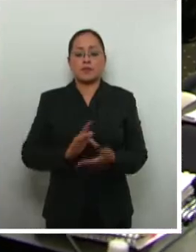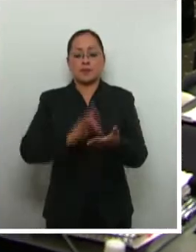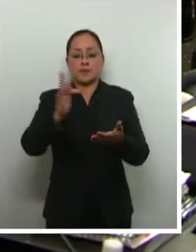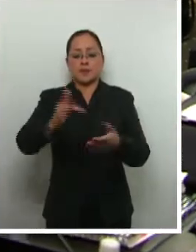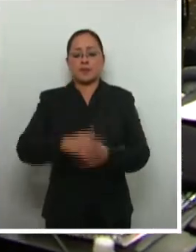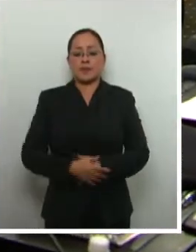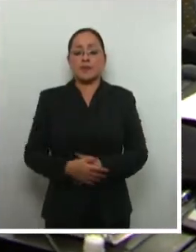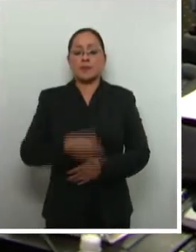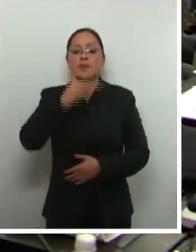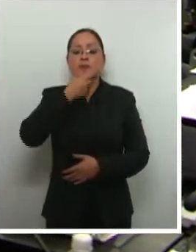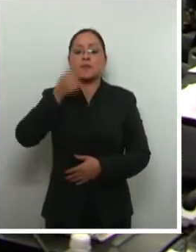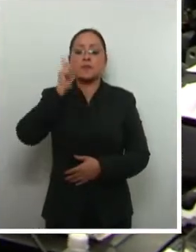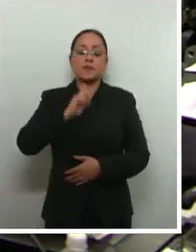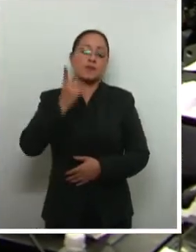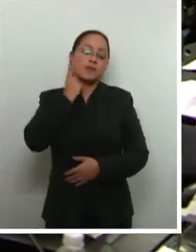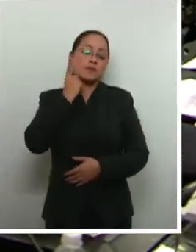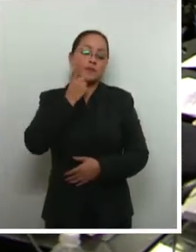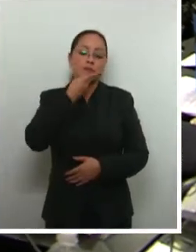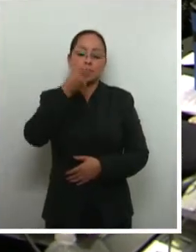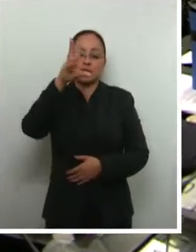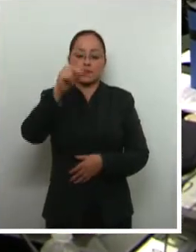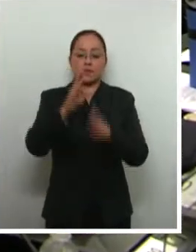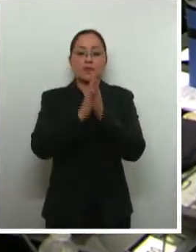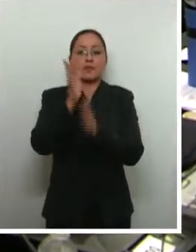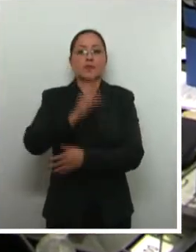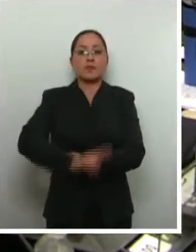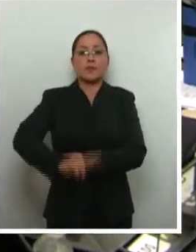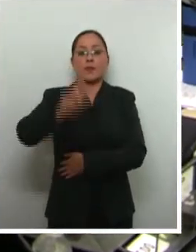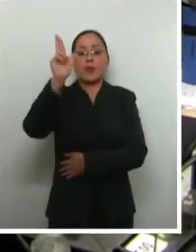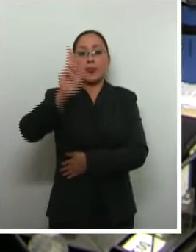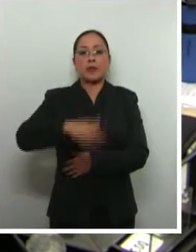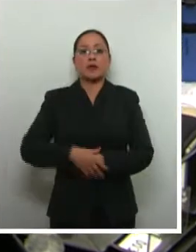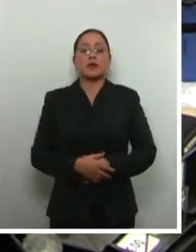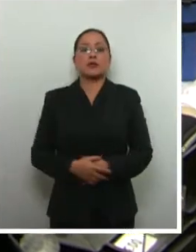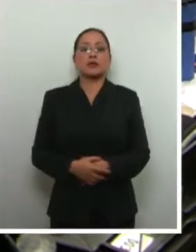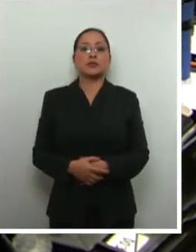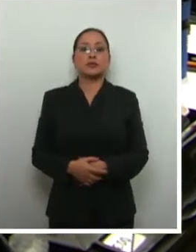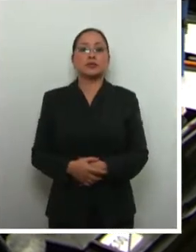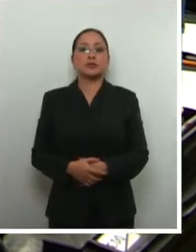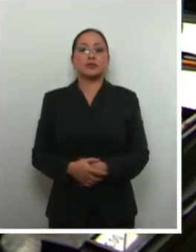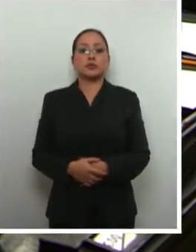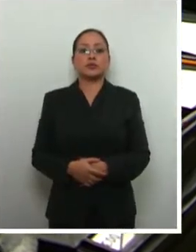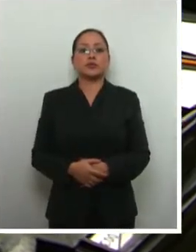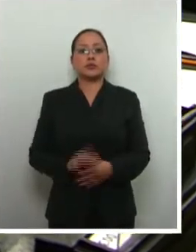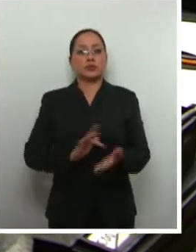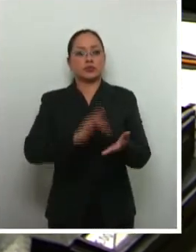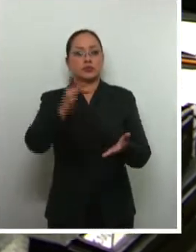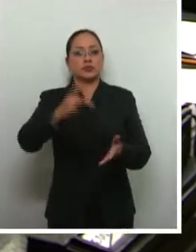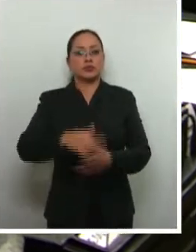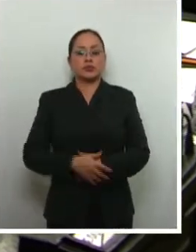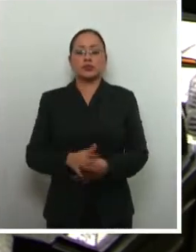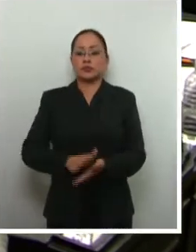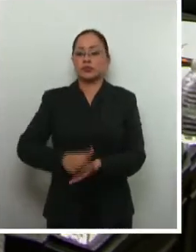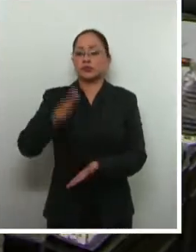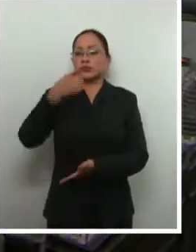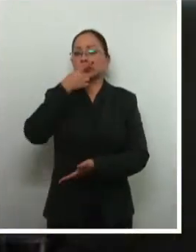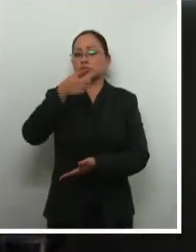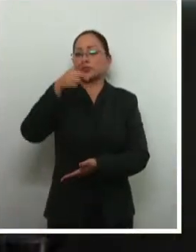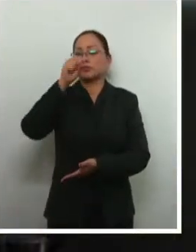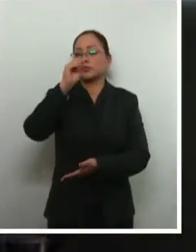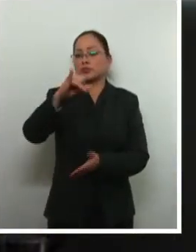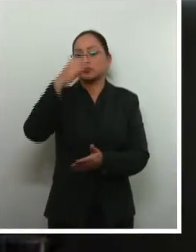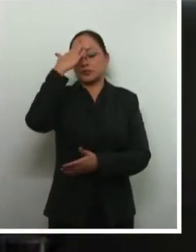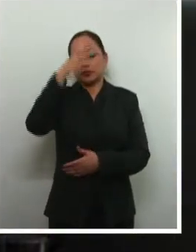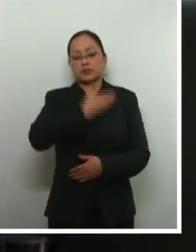Gracias. Las y los constituyentes que estén por la negativa, sírvanse manifestarlo. Gracias. Mayoría por la